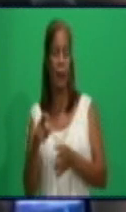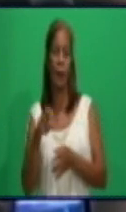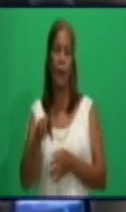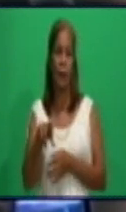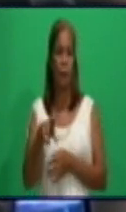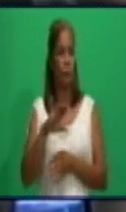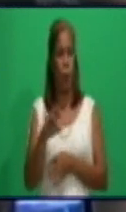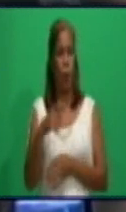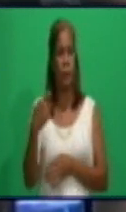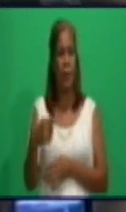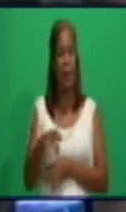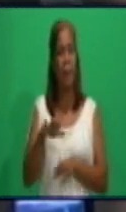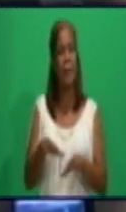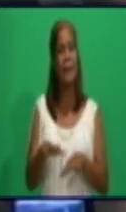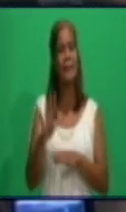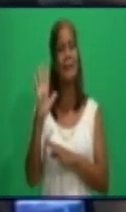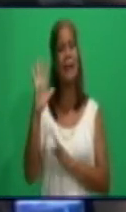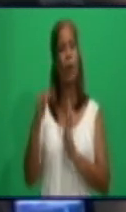antígeno